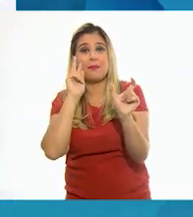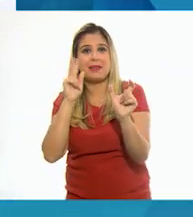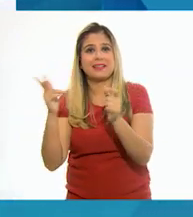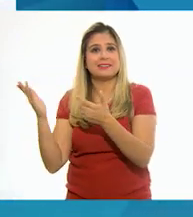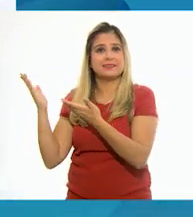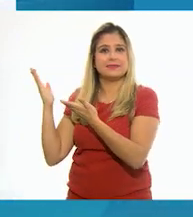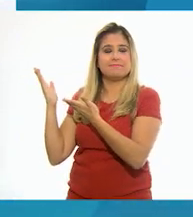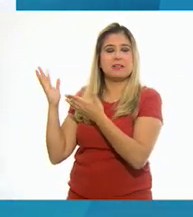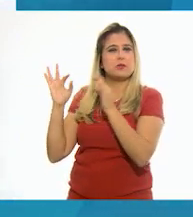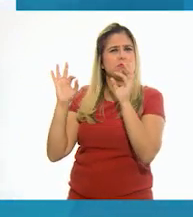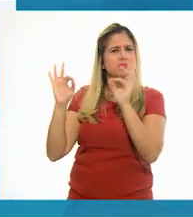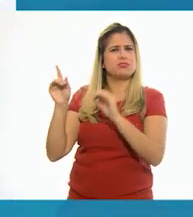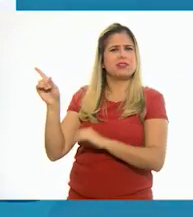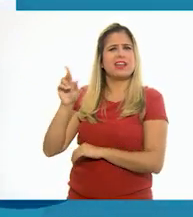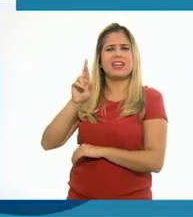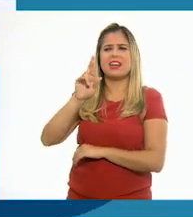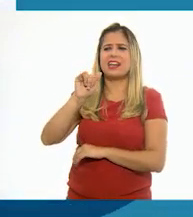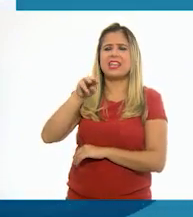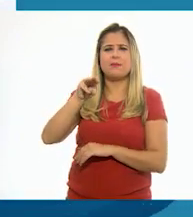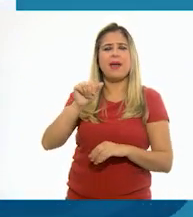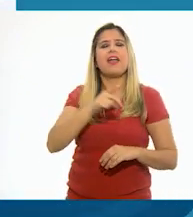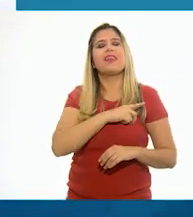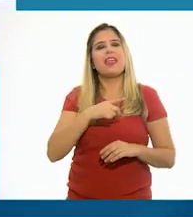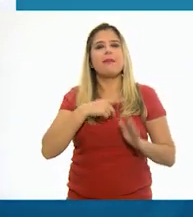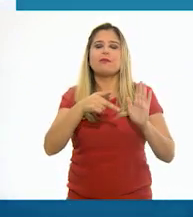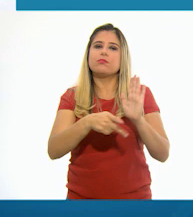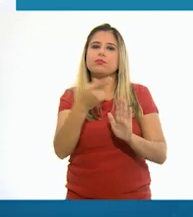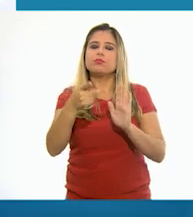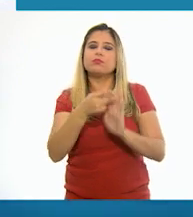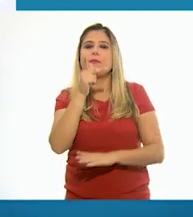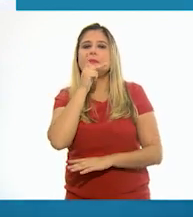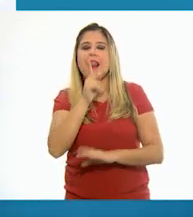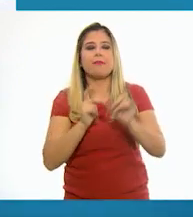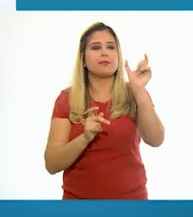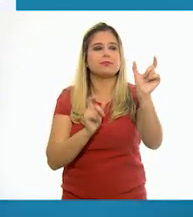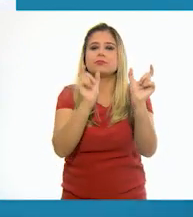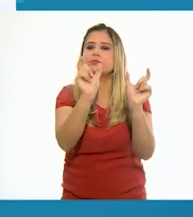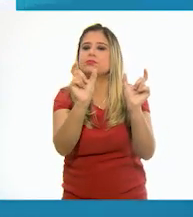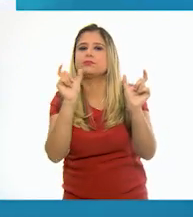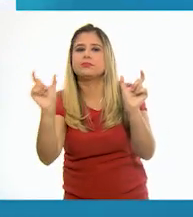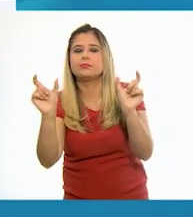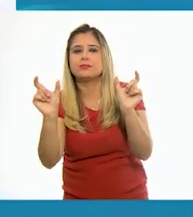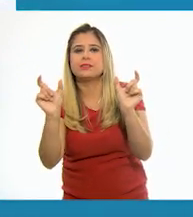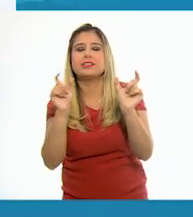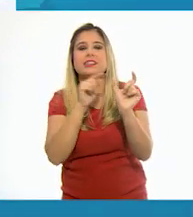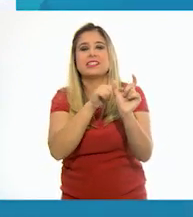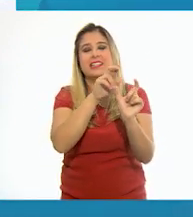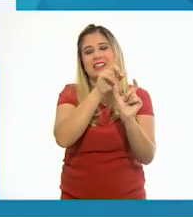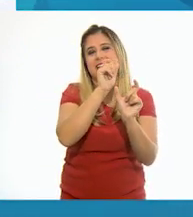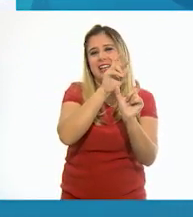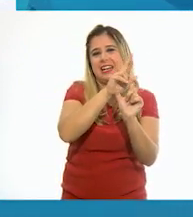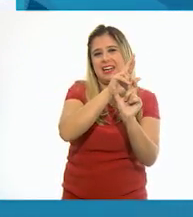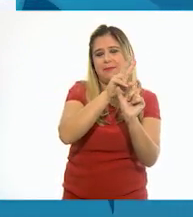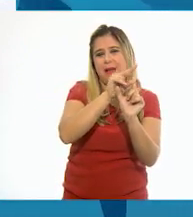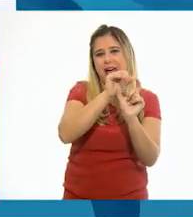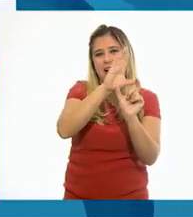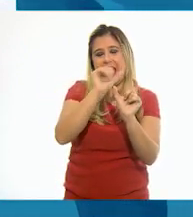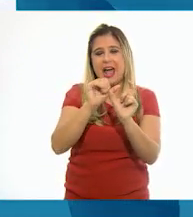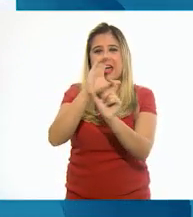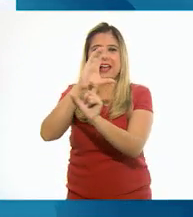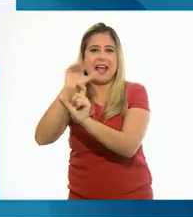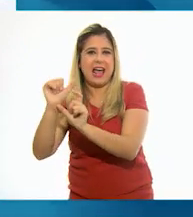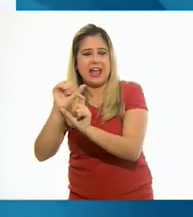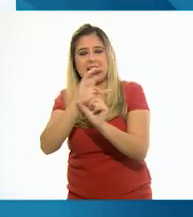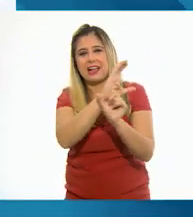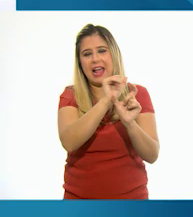perfectamente la rima. Recuerden que deben repetirse los sonidos. En esta rima, solo riman la vocal con la que terminan ambas palabras, que